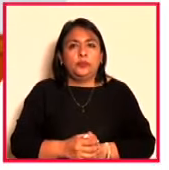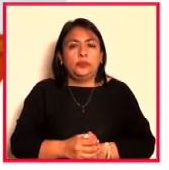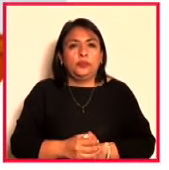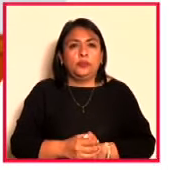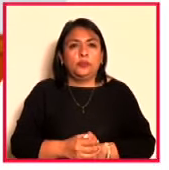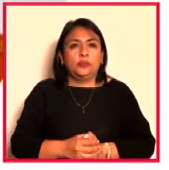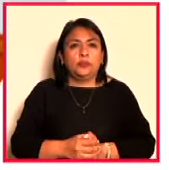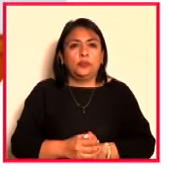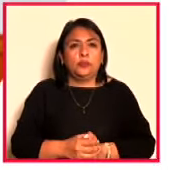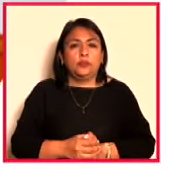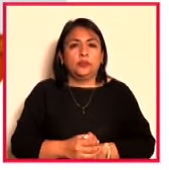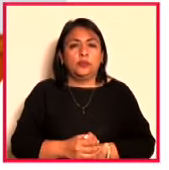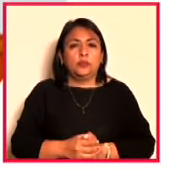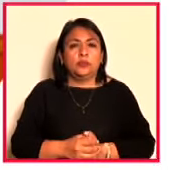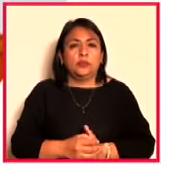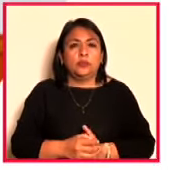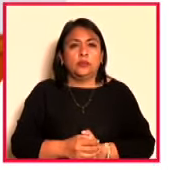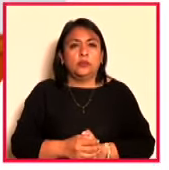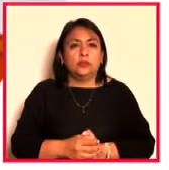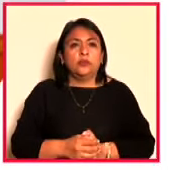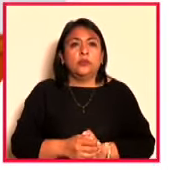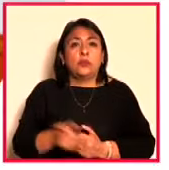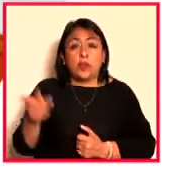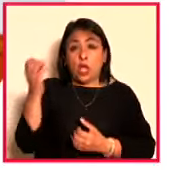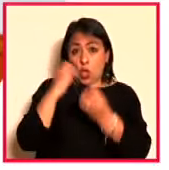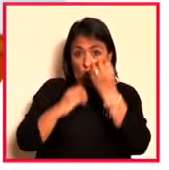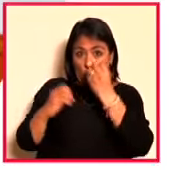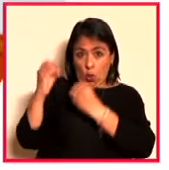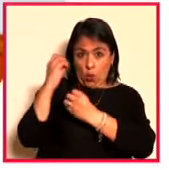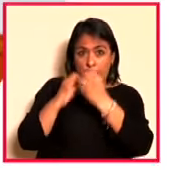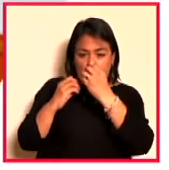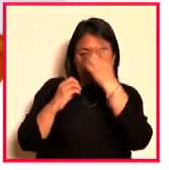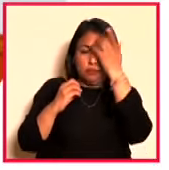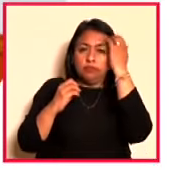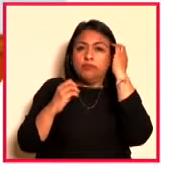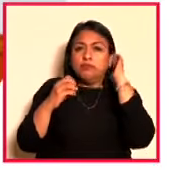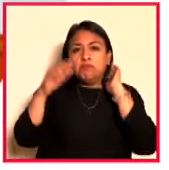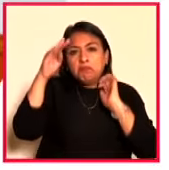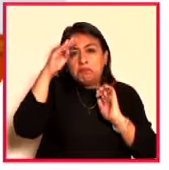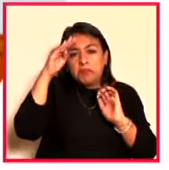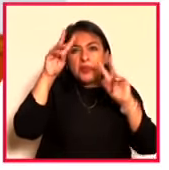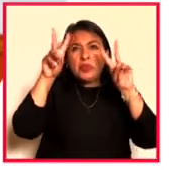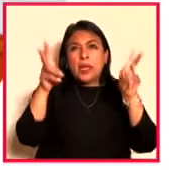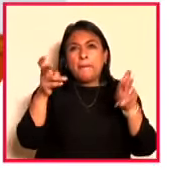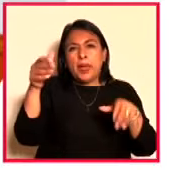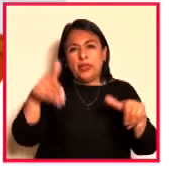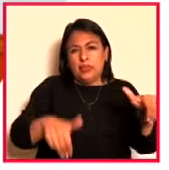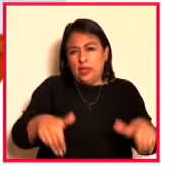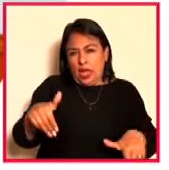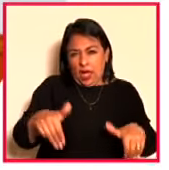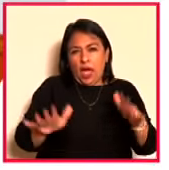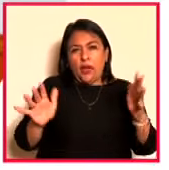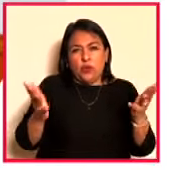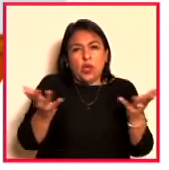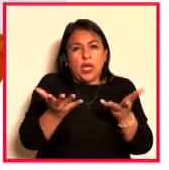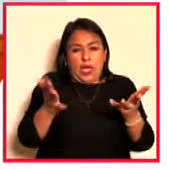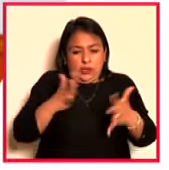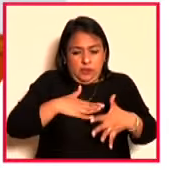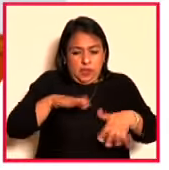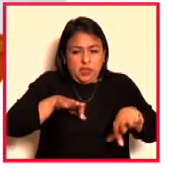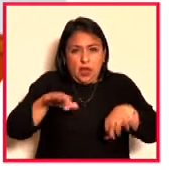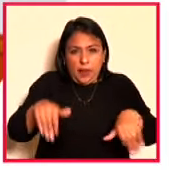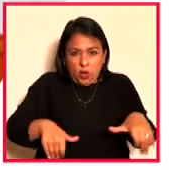el autor. La obra, además de que reflexiona sobre el teatro mismo, el quehacer teatral, y sobre